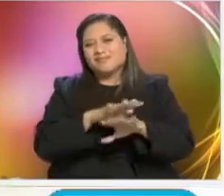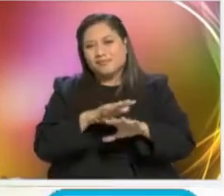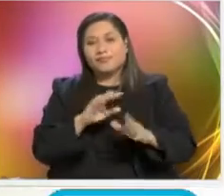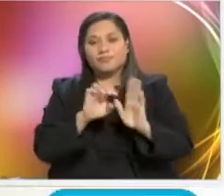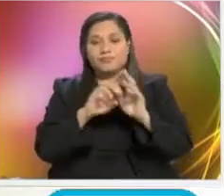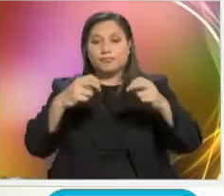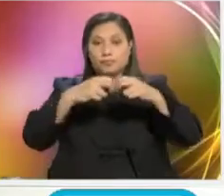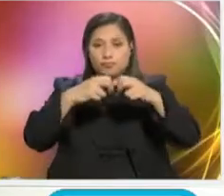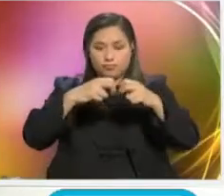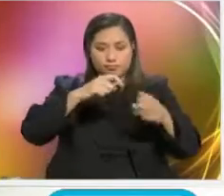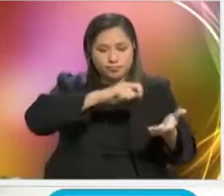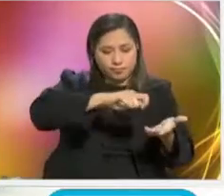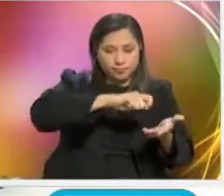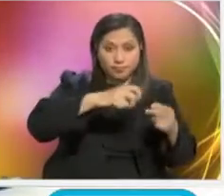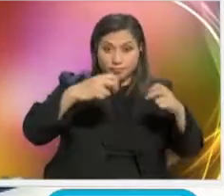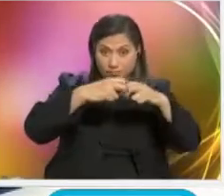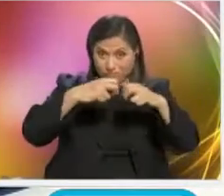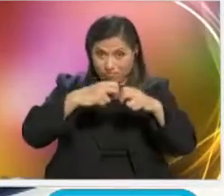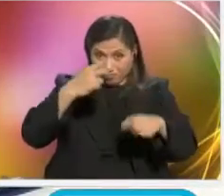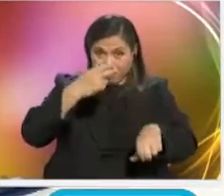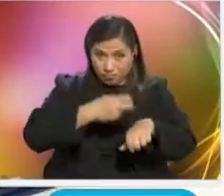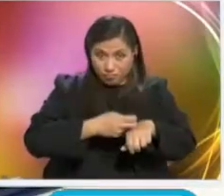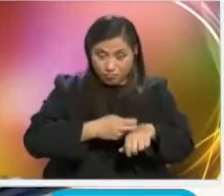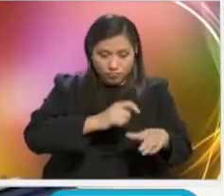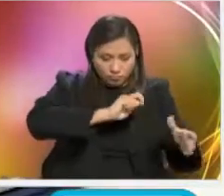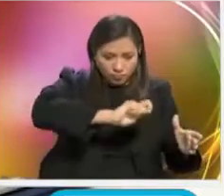gomas, por ejemplo, si es una goma dura, te borra